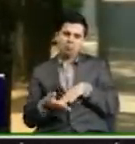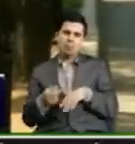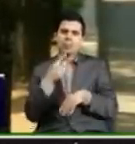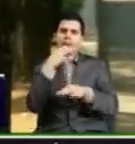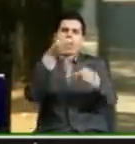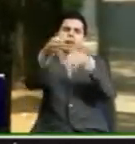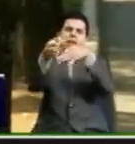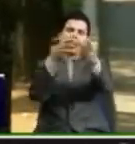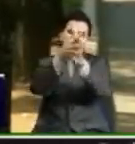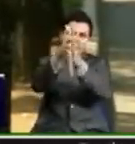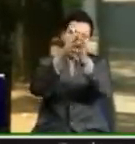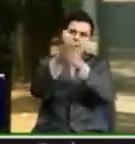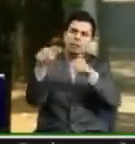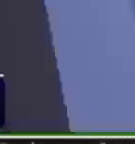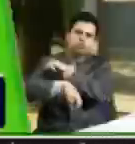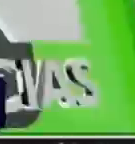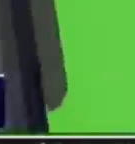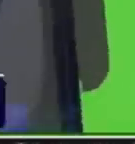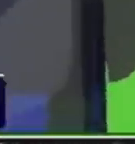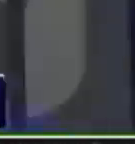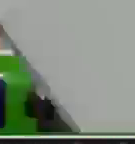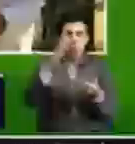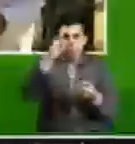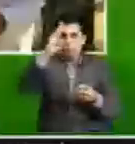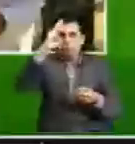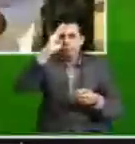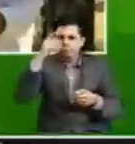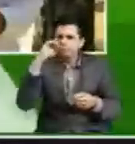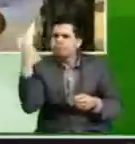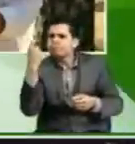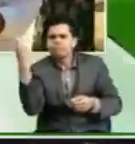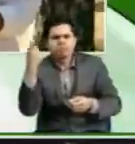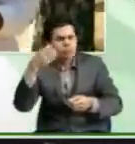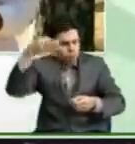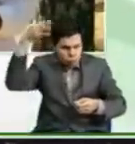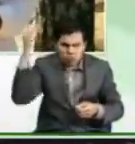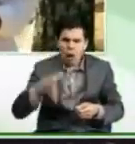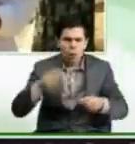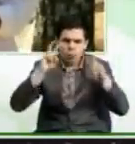prensa acerca de lo que será el operativo para dar la captura de los responsables de este